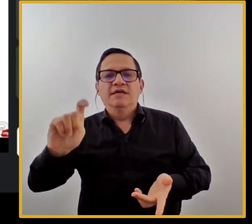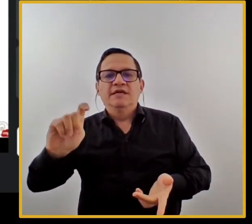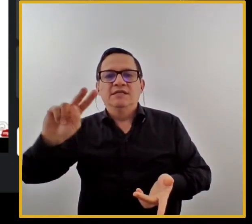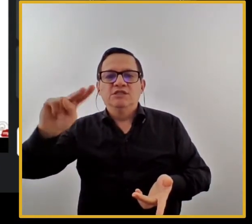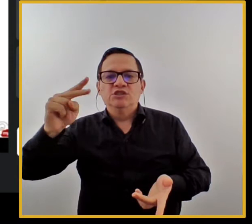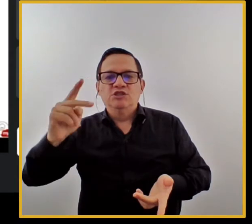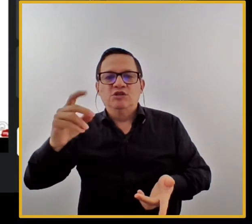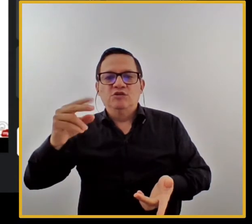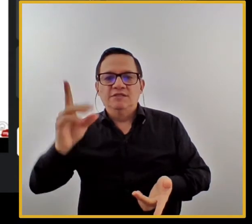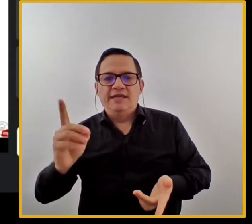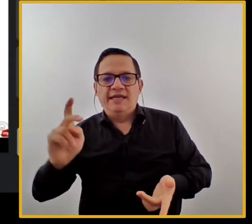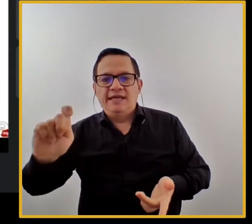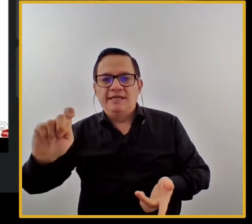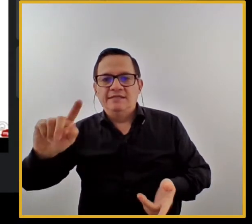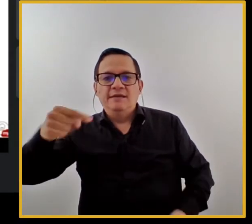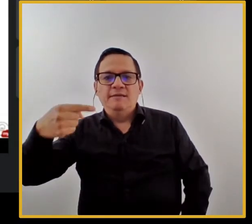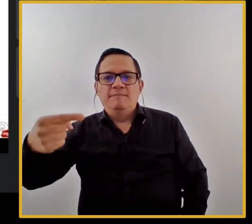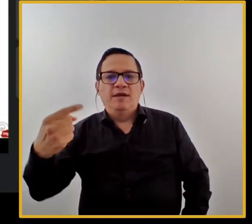menos